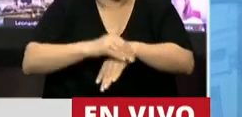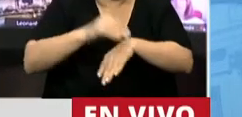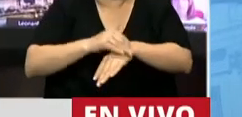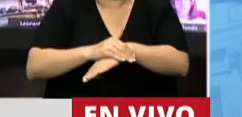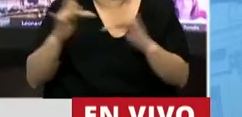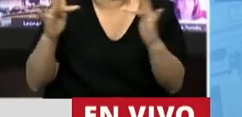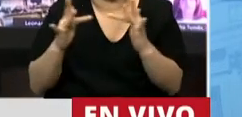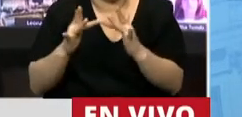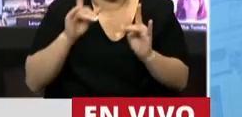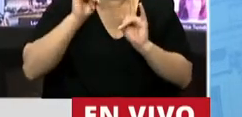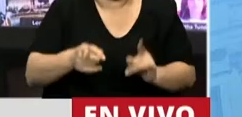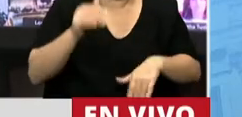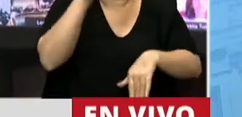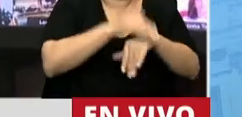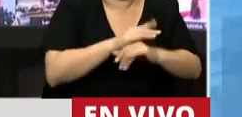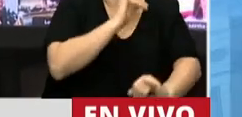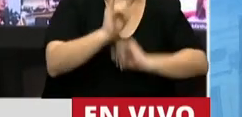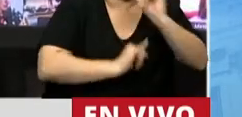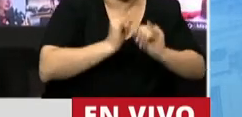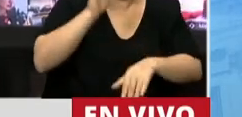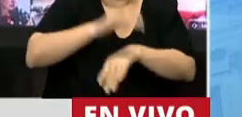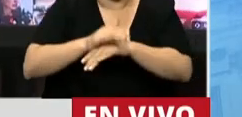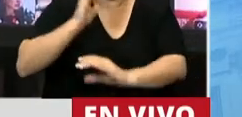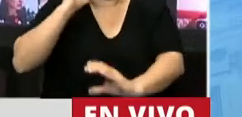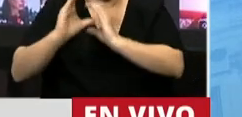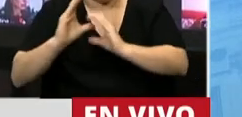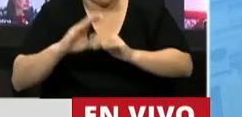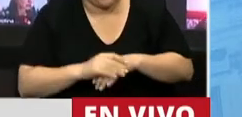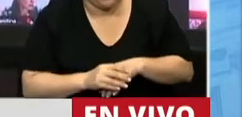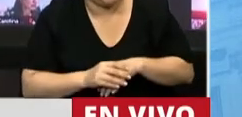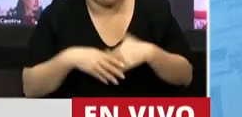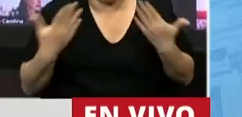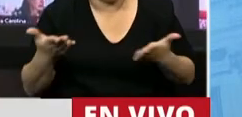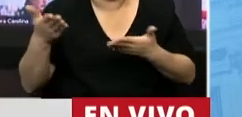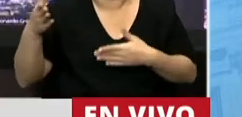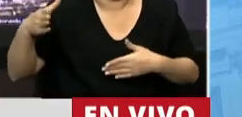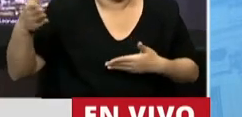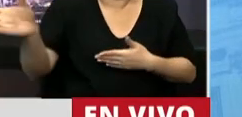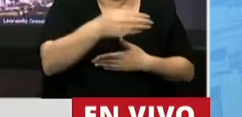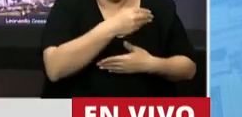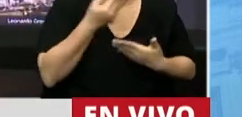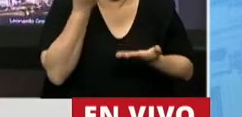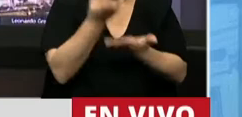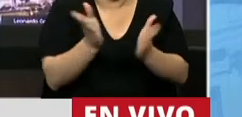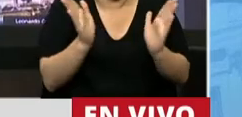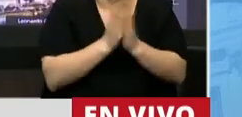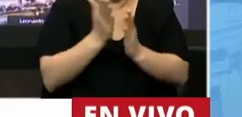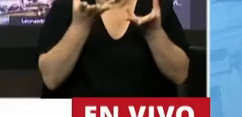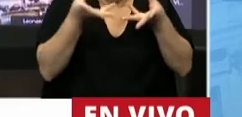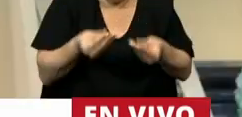la información y de la comunicación. Por eso, señor presidente, invito a todos a que acompañemos esta iniciativa. Muchas gracias.